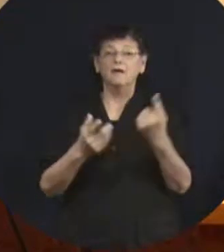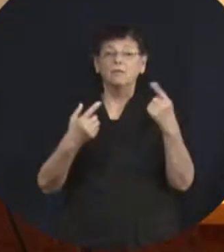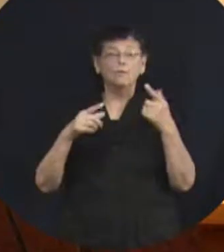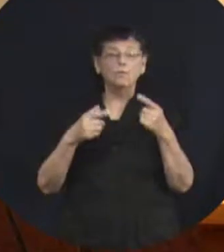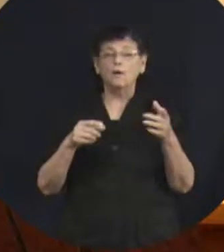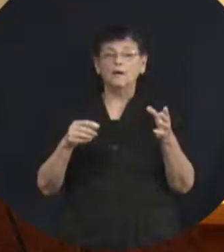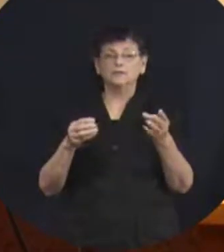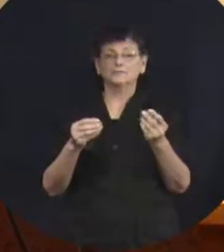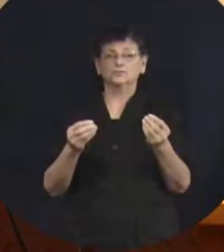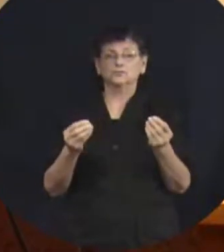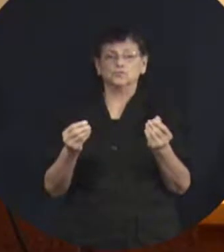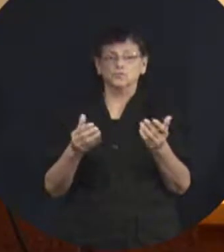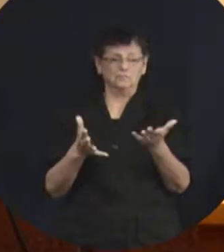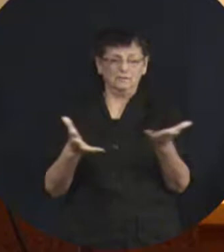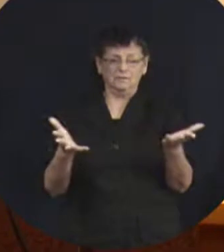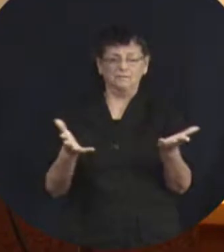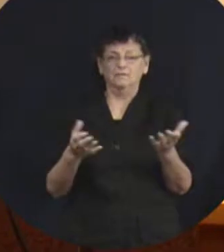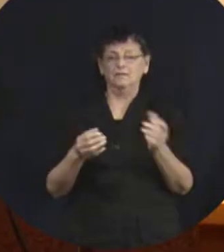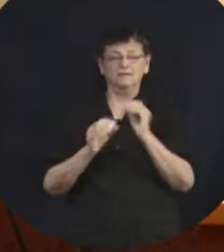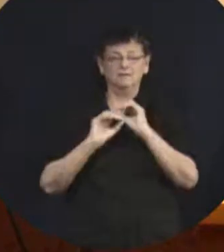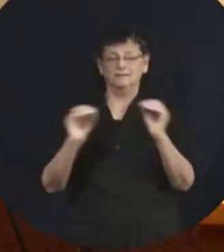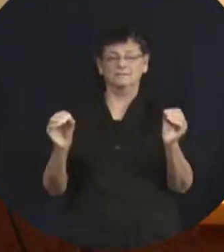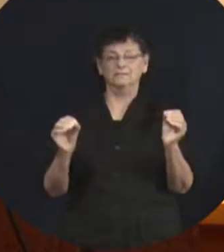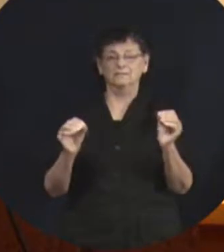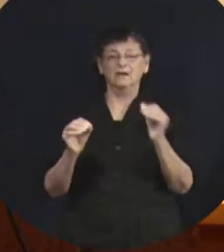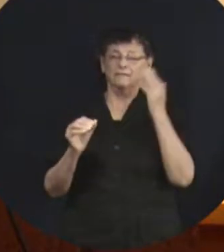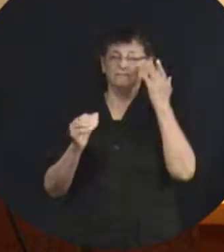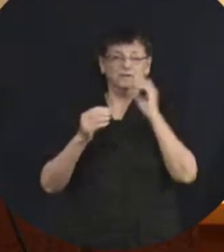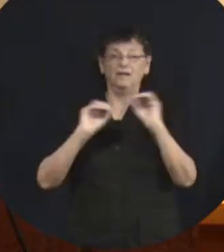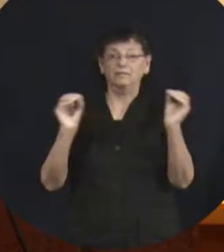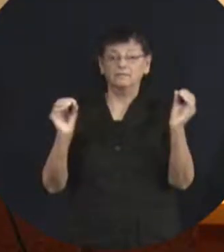qué ocupa la tierra? Inútilmente.